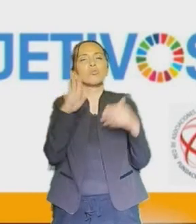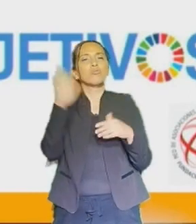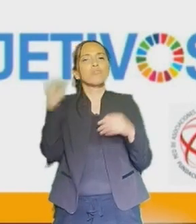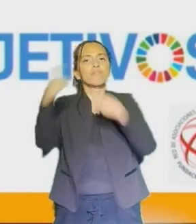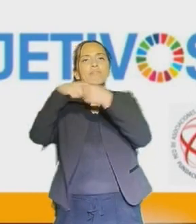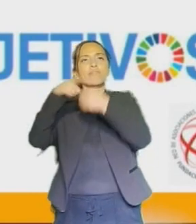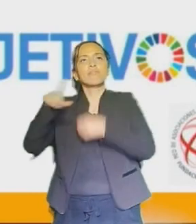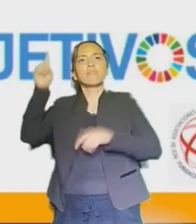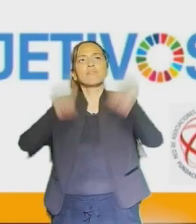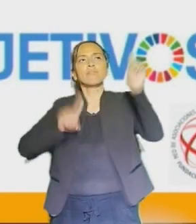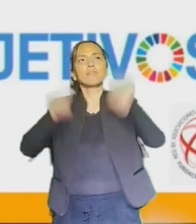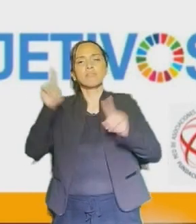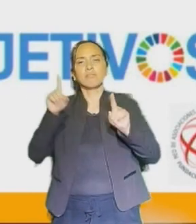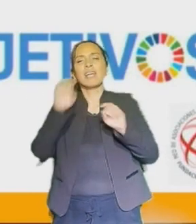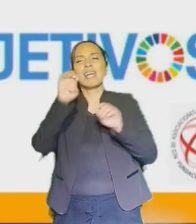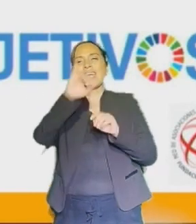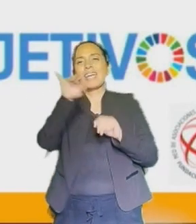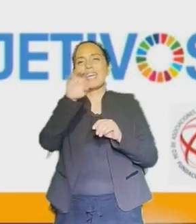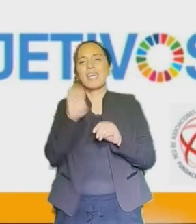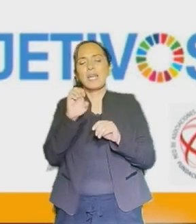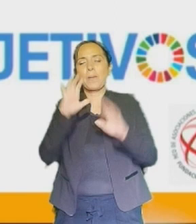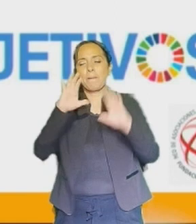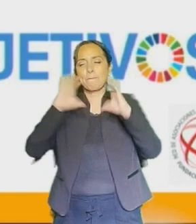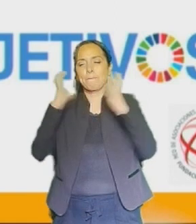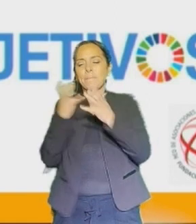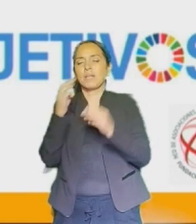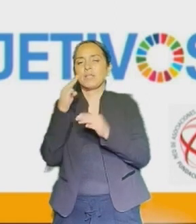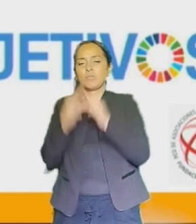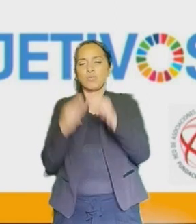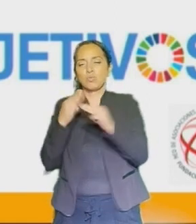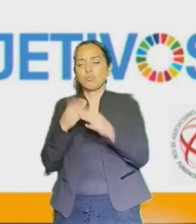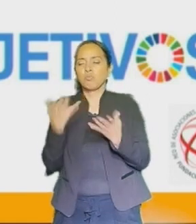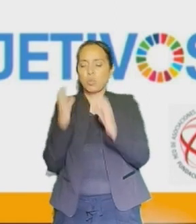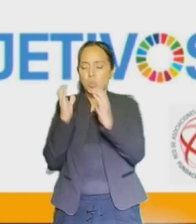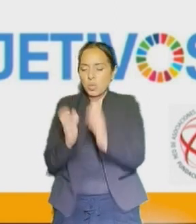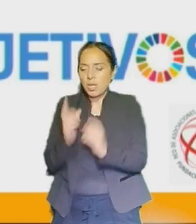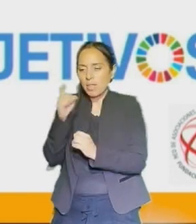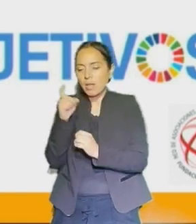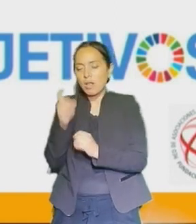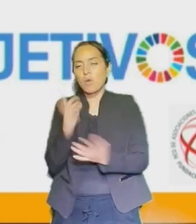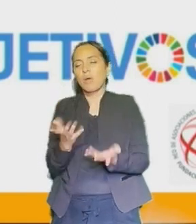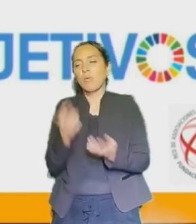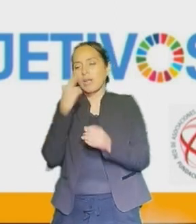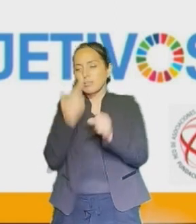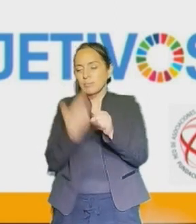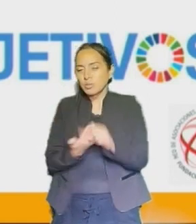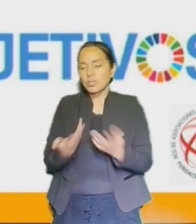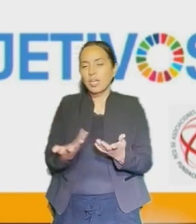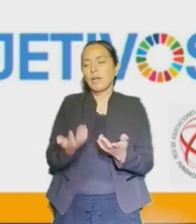levante la mano. Muy bien, en el eje de planeta, que tiene que ver con tratamiento del agua, consumo responsable, acción por el